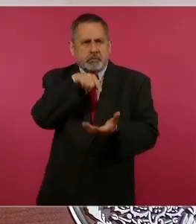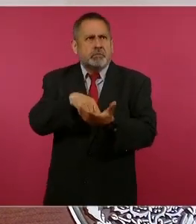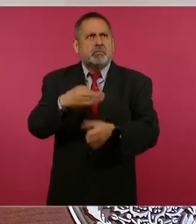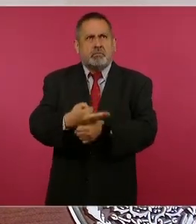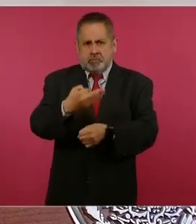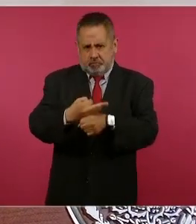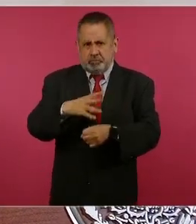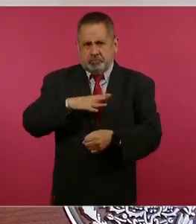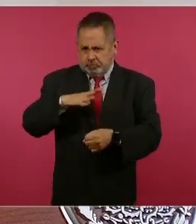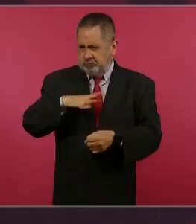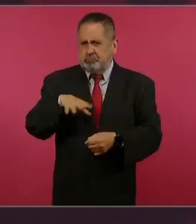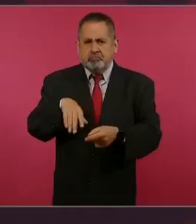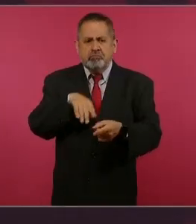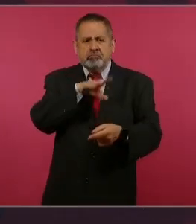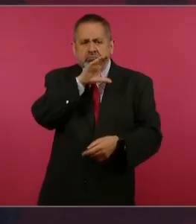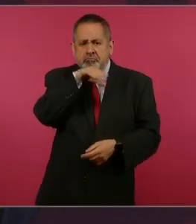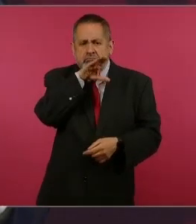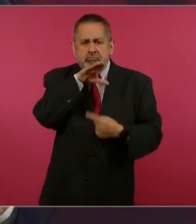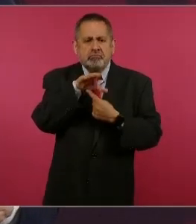está